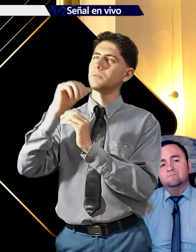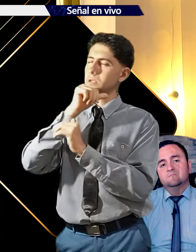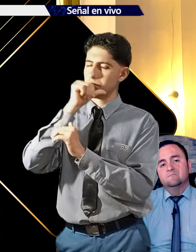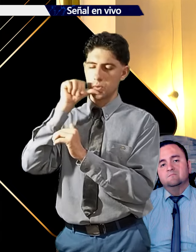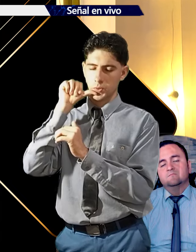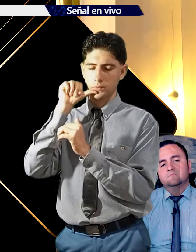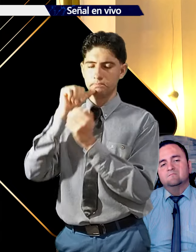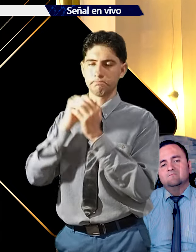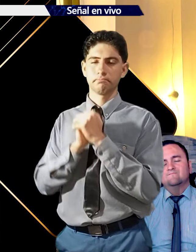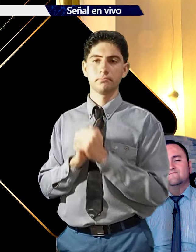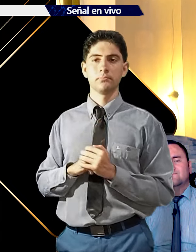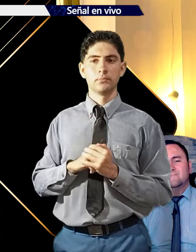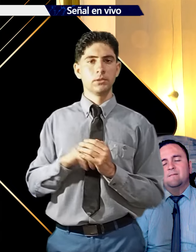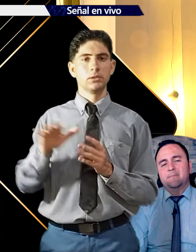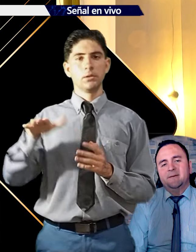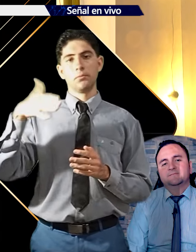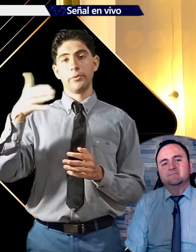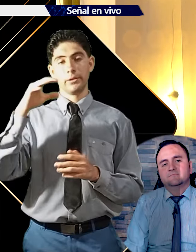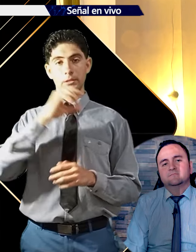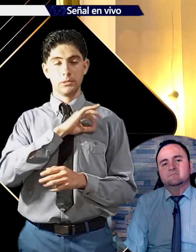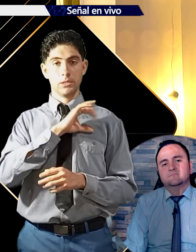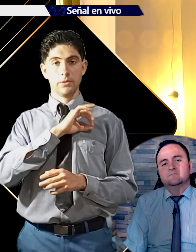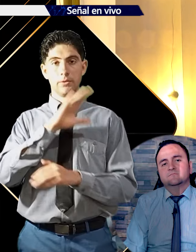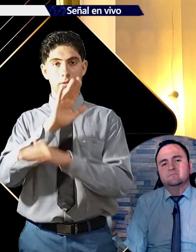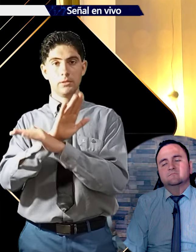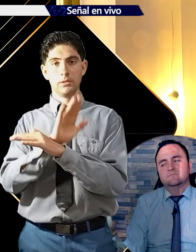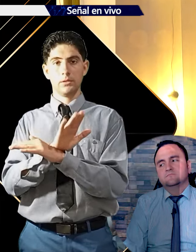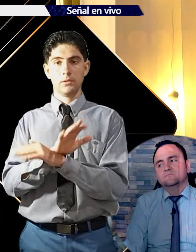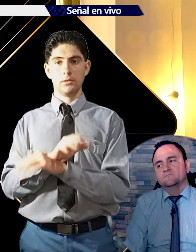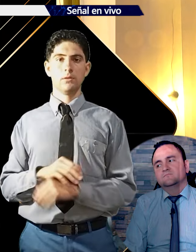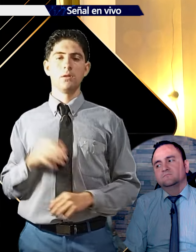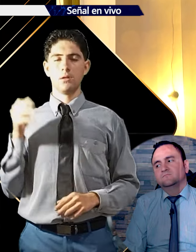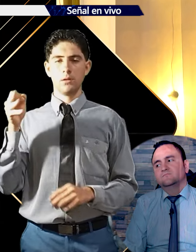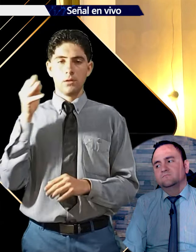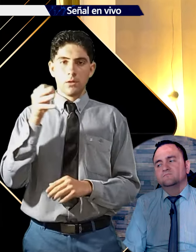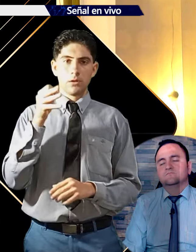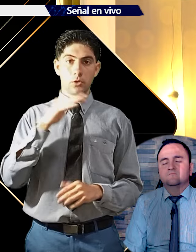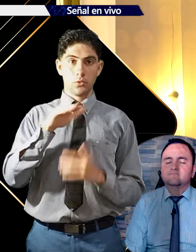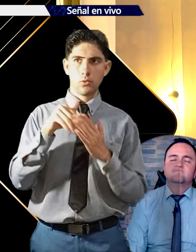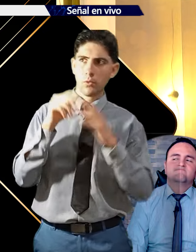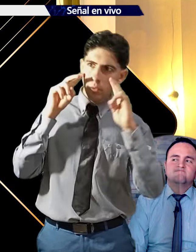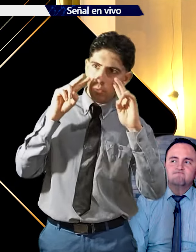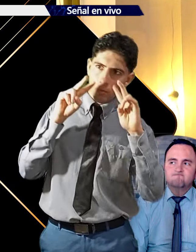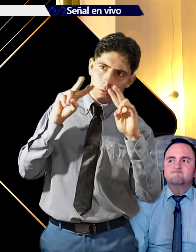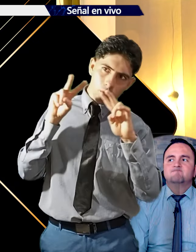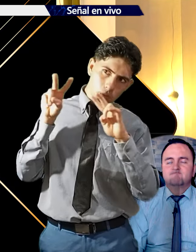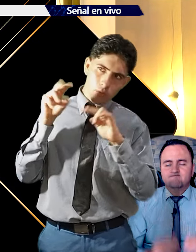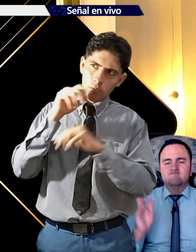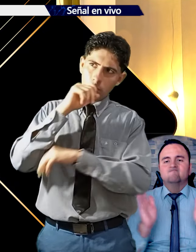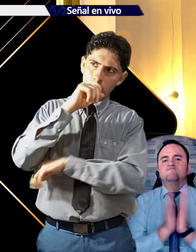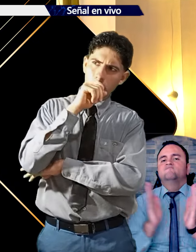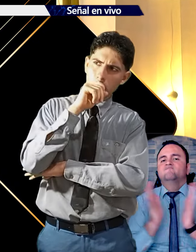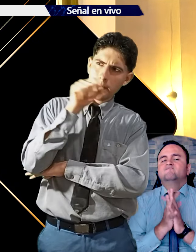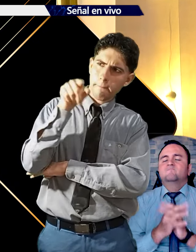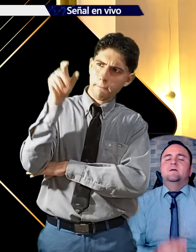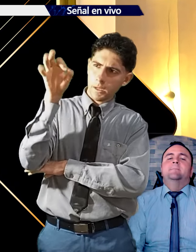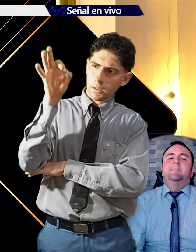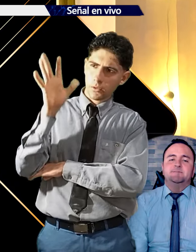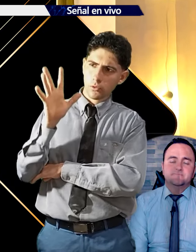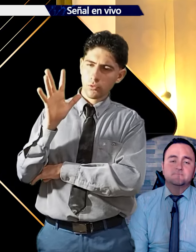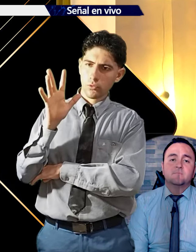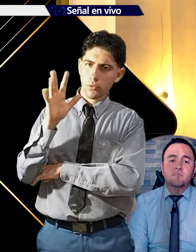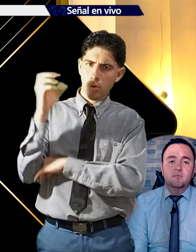Señor. Entonces el día sábado, él llegaba para predicar en la noche, llegaba el sábado en la tarde, y los jóvenes, los adolescentes, estábamos